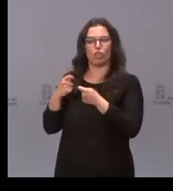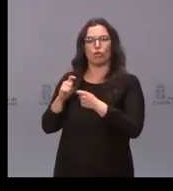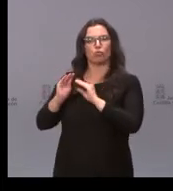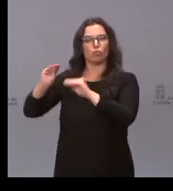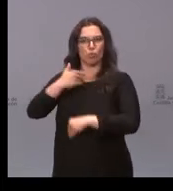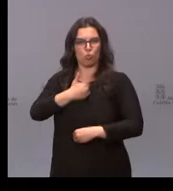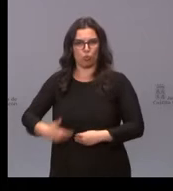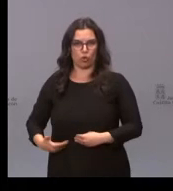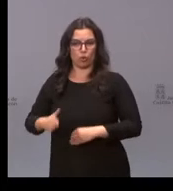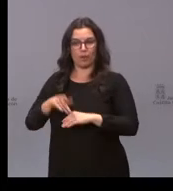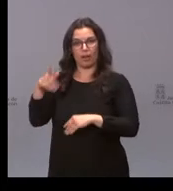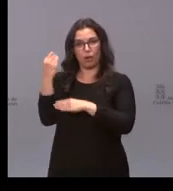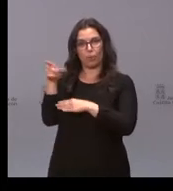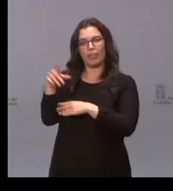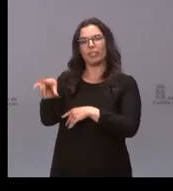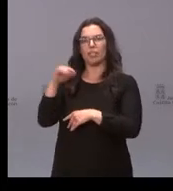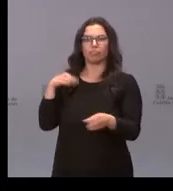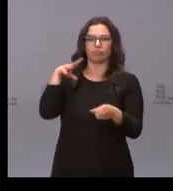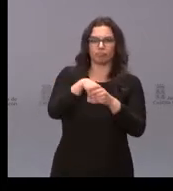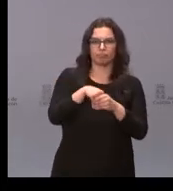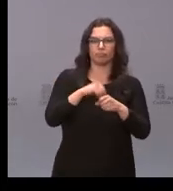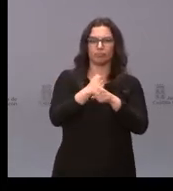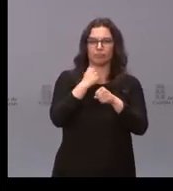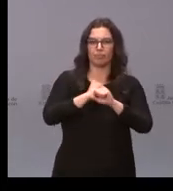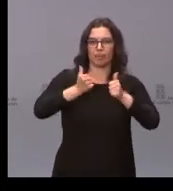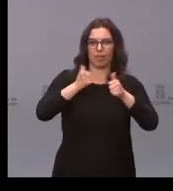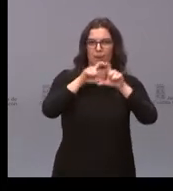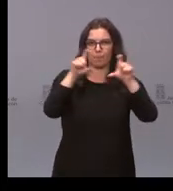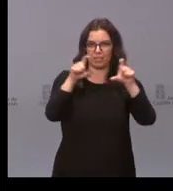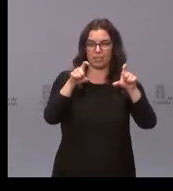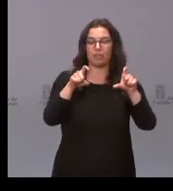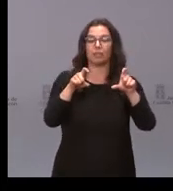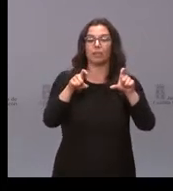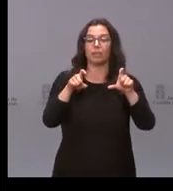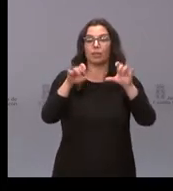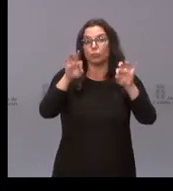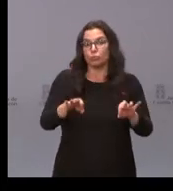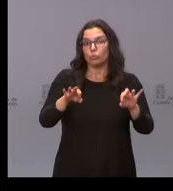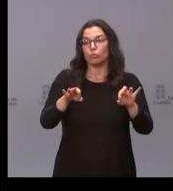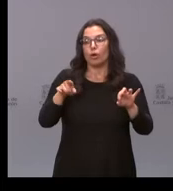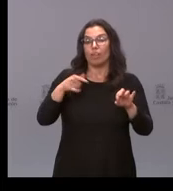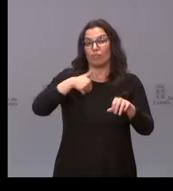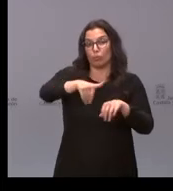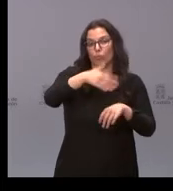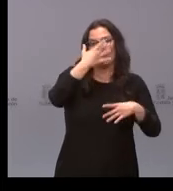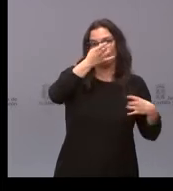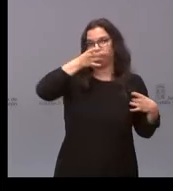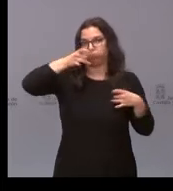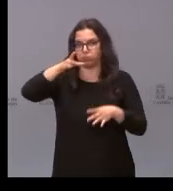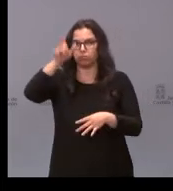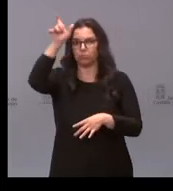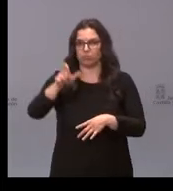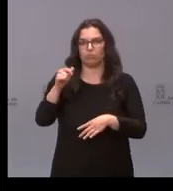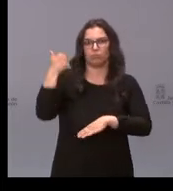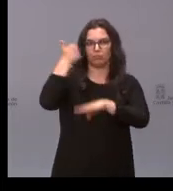para que esta persona decide incorporarse a ese negocio y un día determinado puede ser sucesor del mismo y desarrollar su